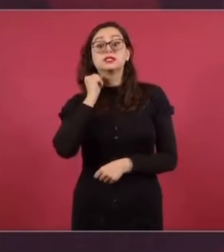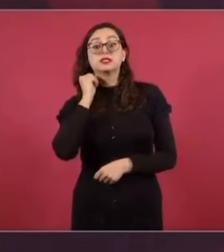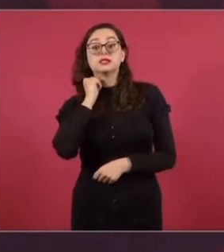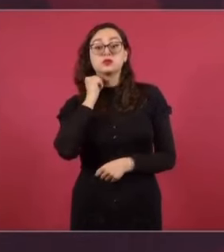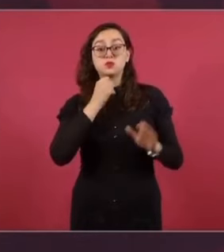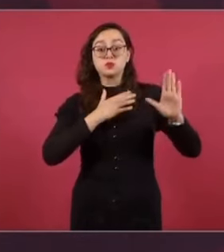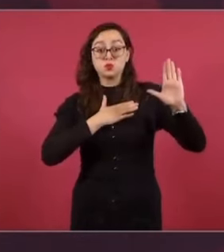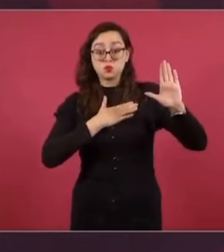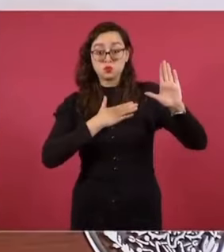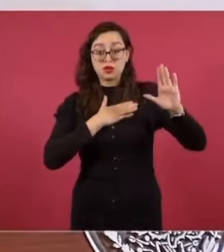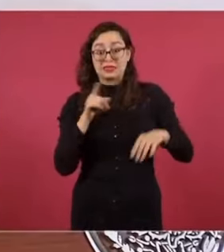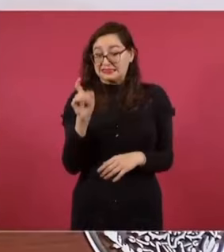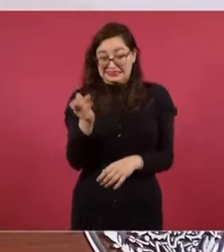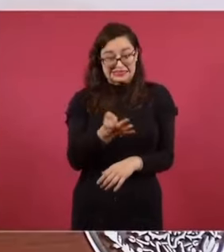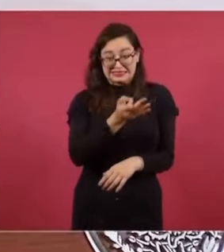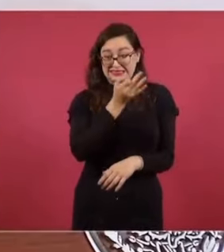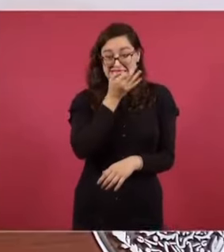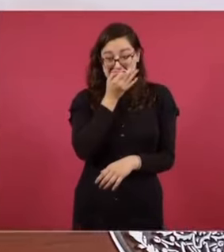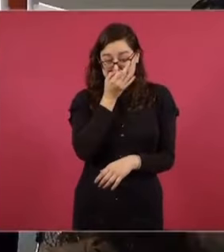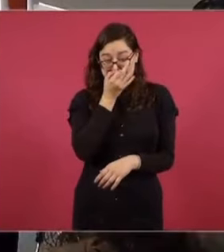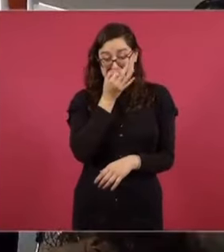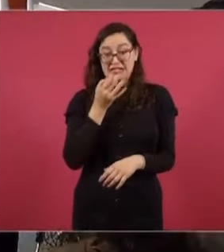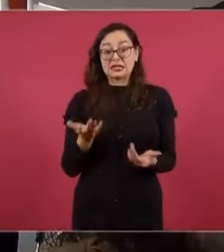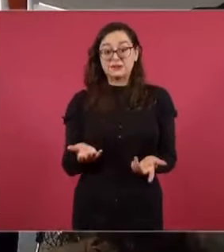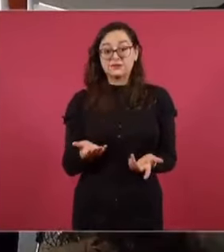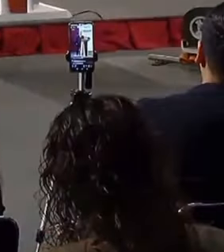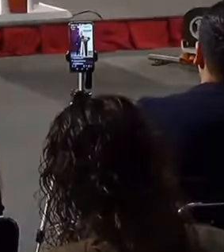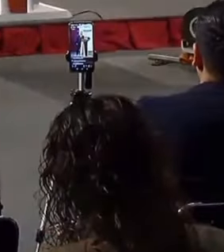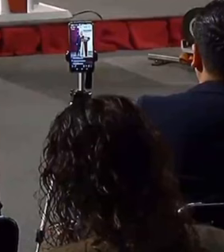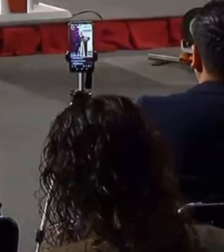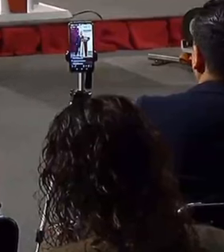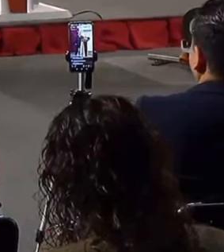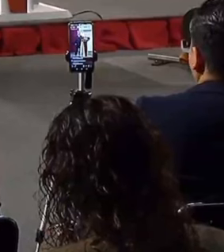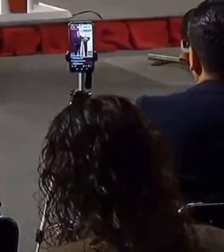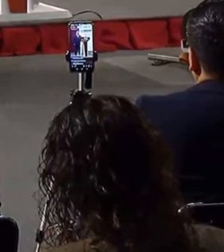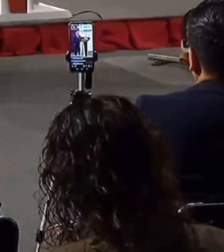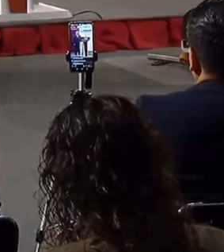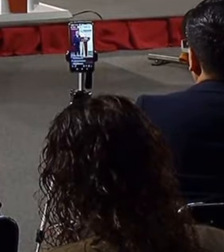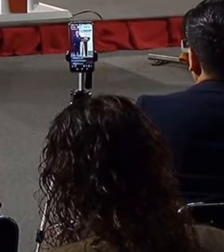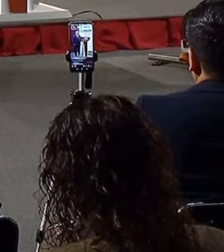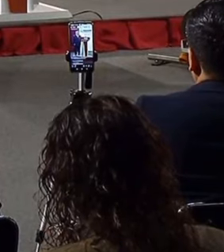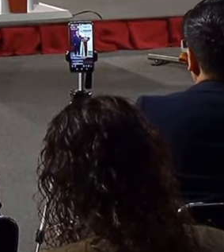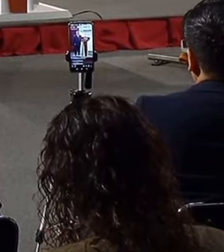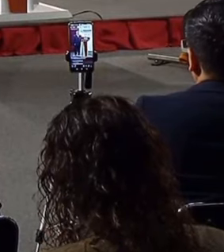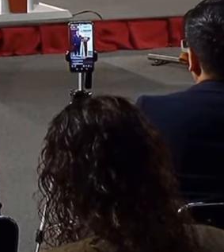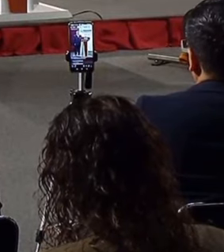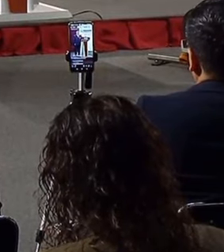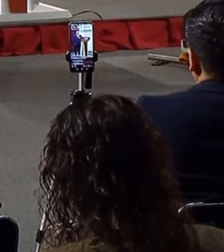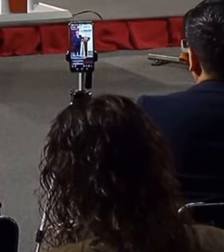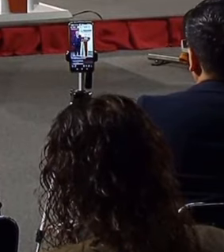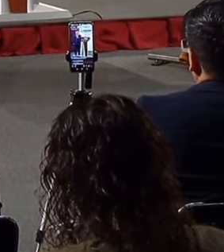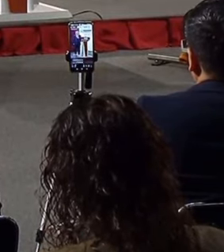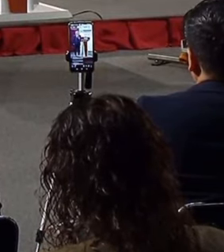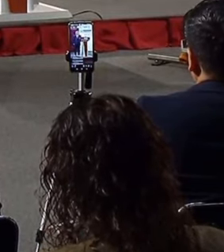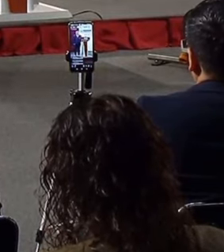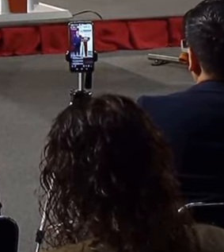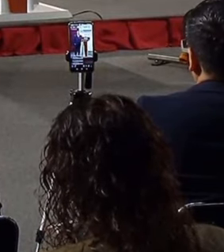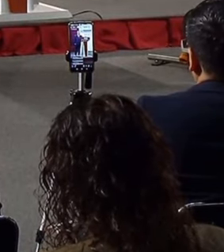Corral, ya para enjuiciarlo tendrían que desaforarlo. Entonces, como faltan unos